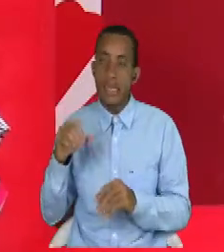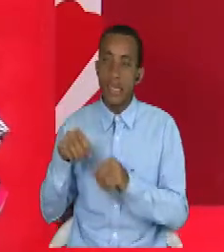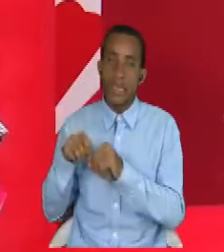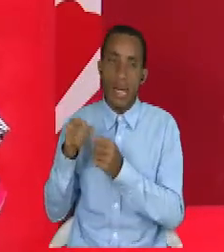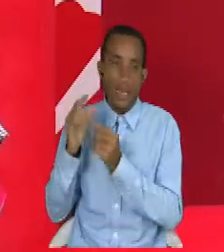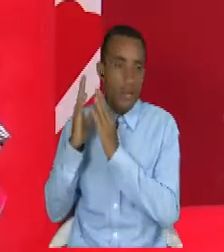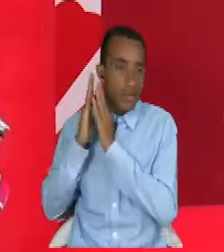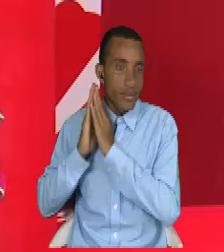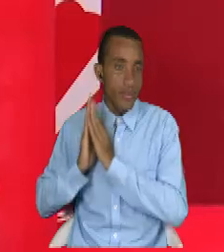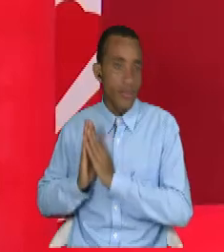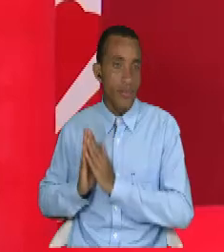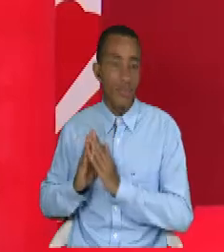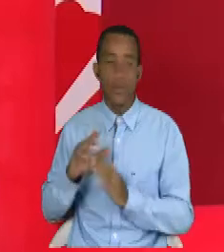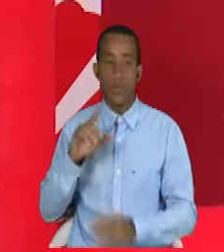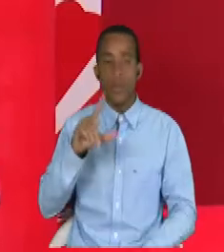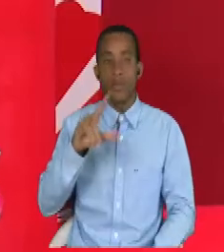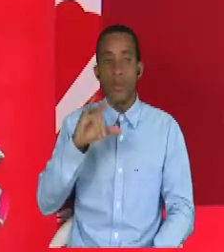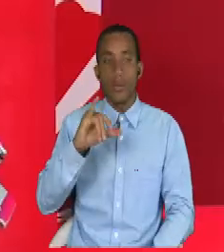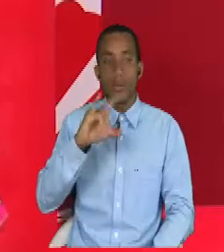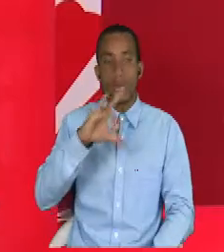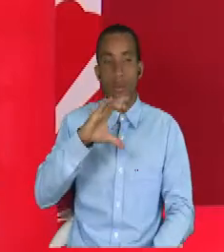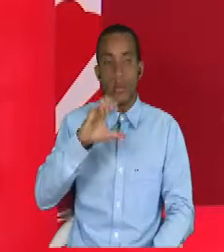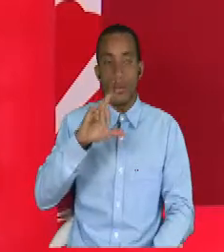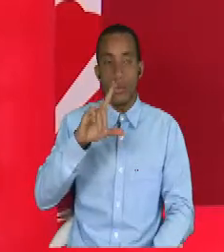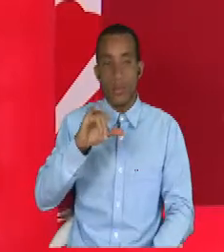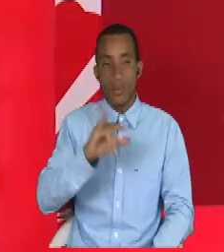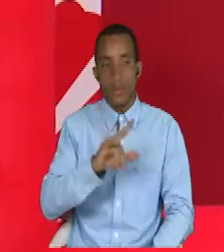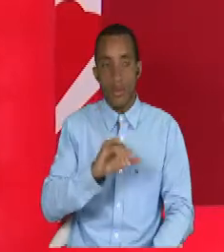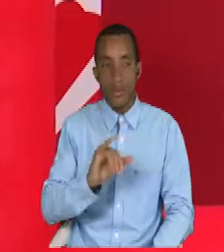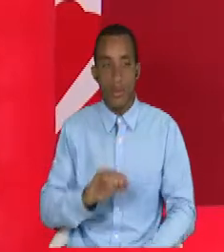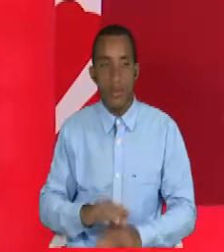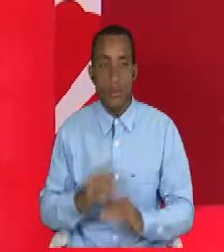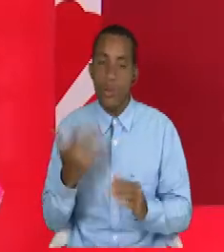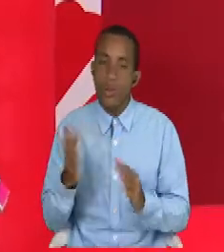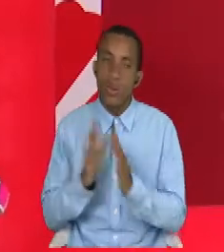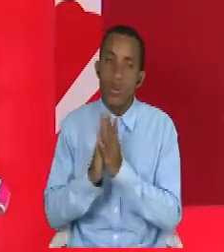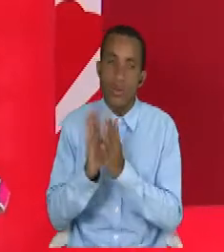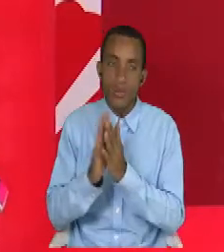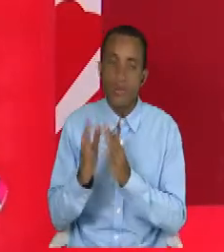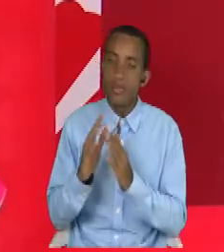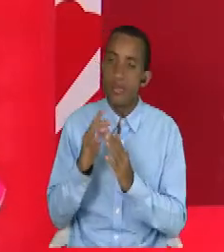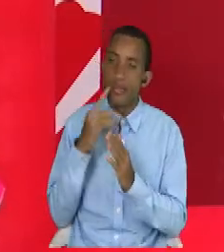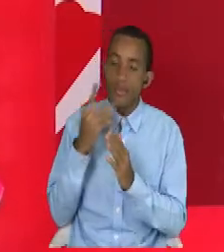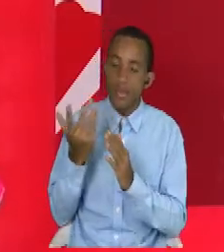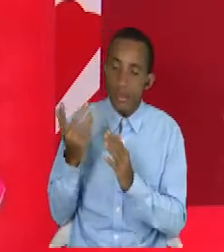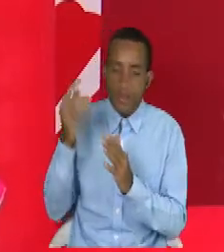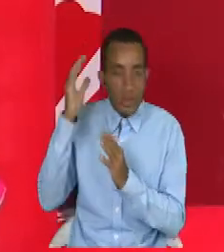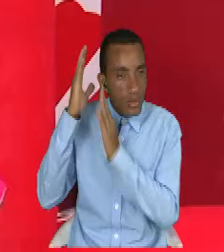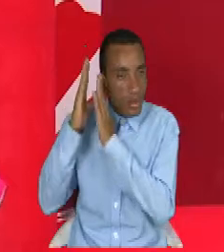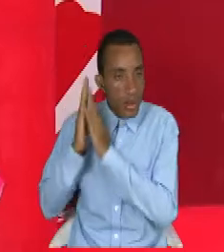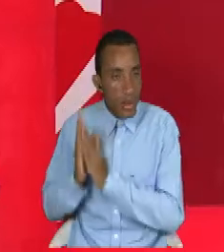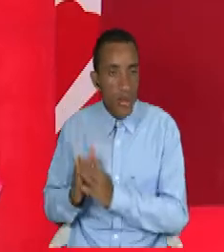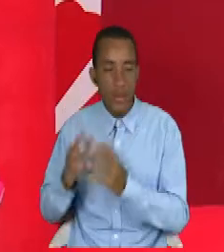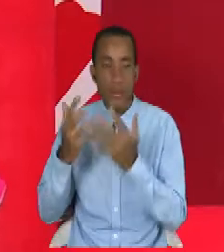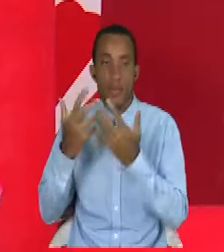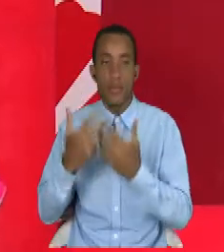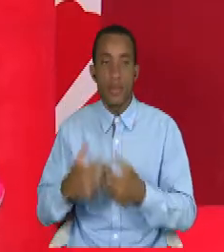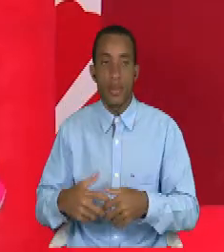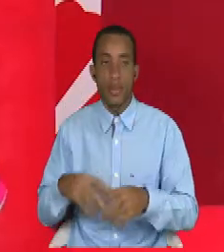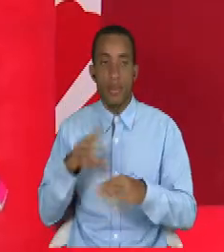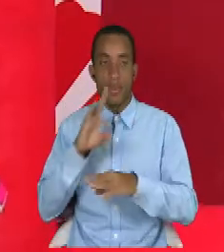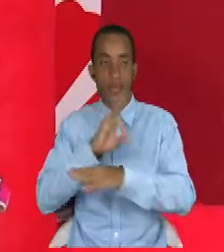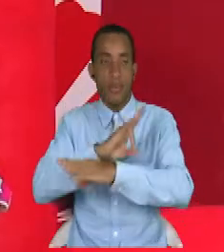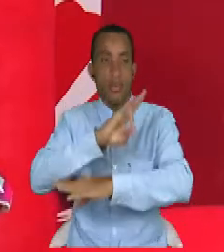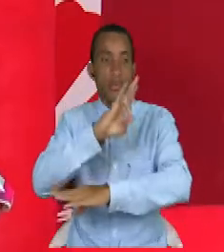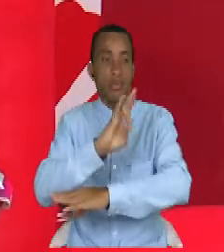es luz de lis y ella viene a contarnos un poco acerca de estos tratamientos que por medio de su empresa virtual le ofrece a